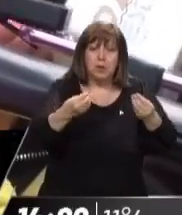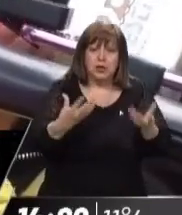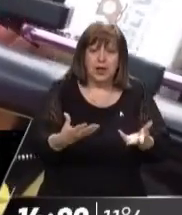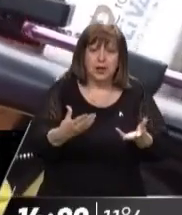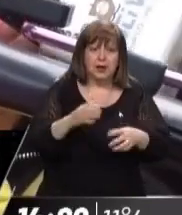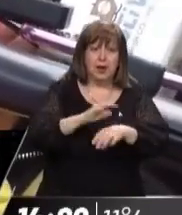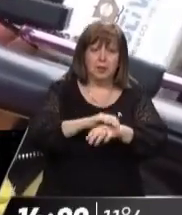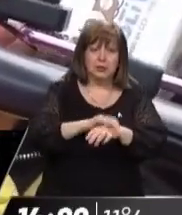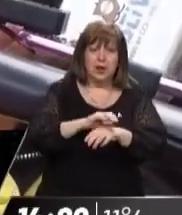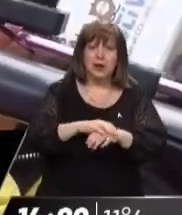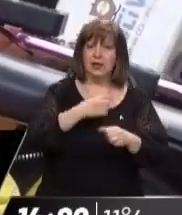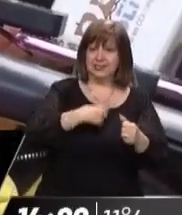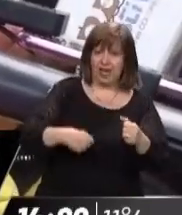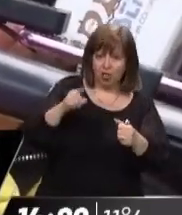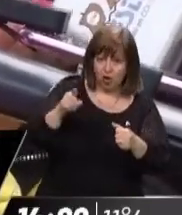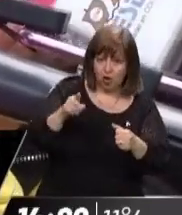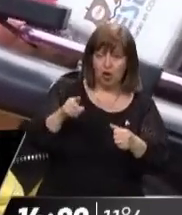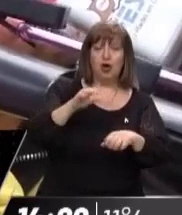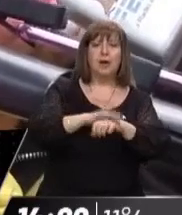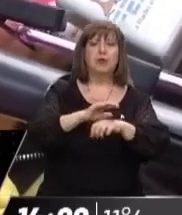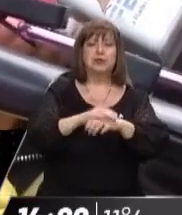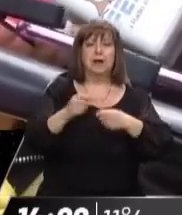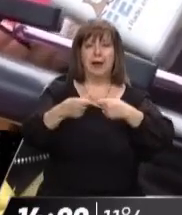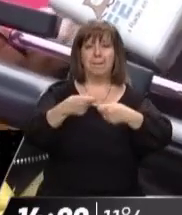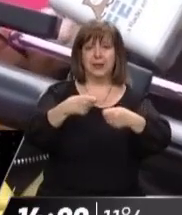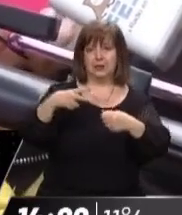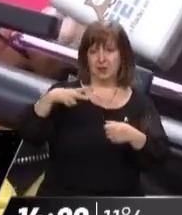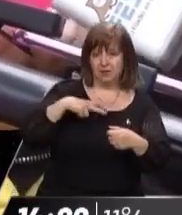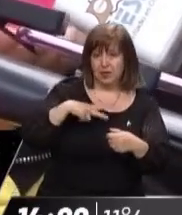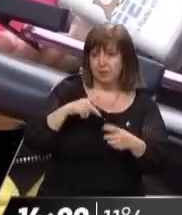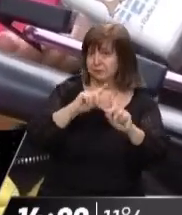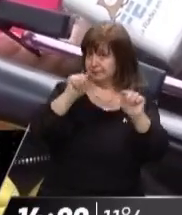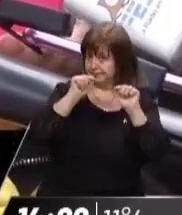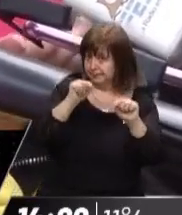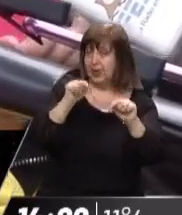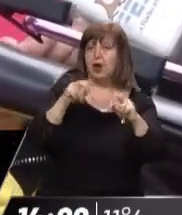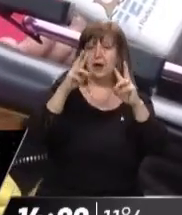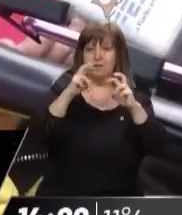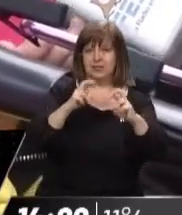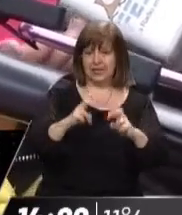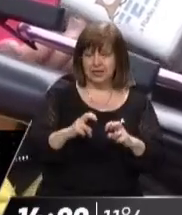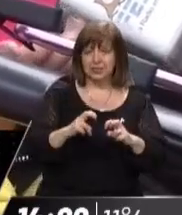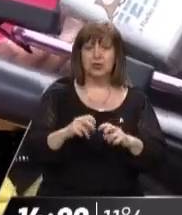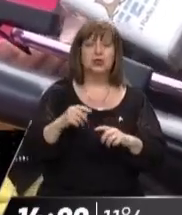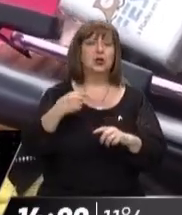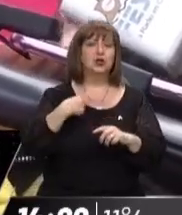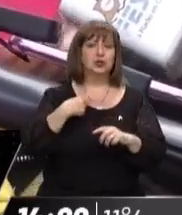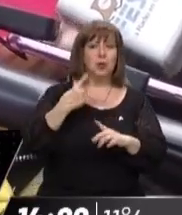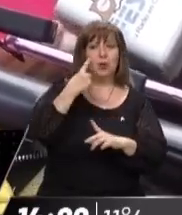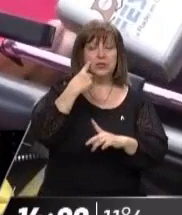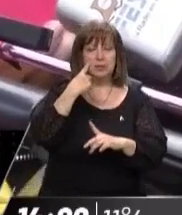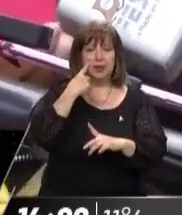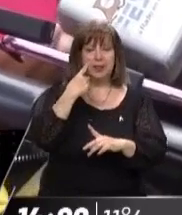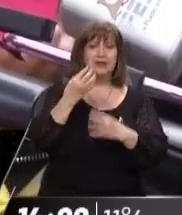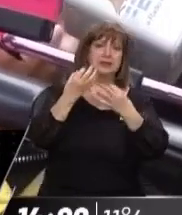por una responsabilidad del estado o bien eh De alguna responsabilidad privada tiene que definirse en alguna investigación conducente y recordamos nosotros como municipio